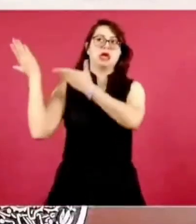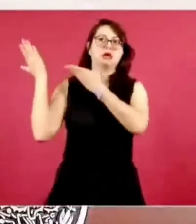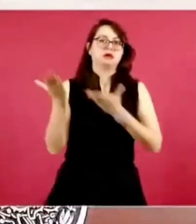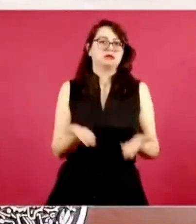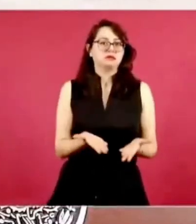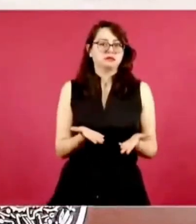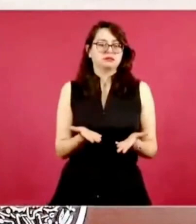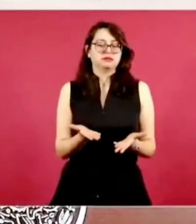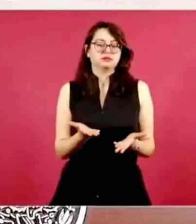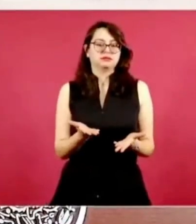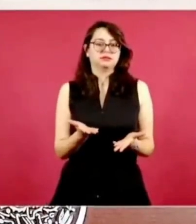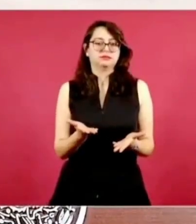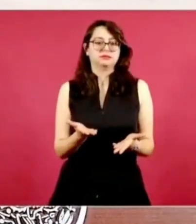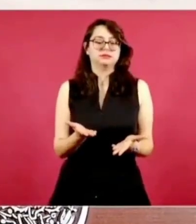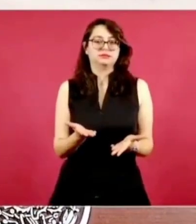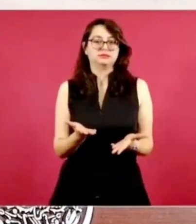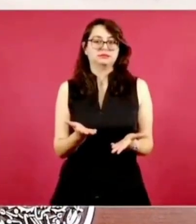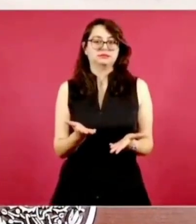cuando